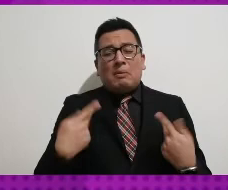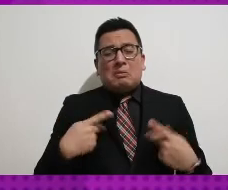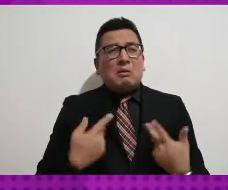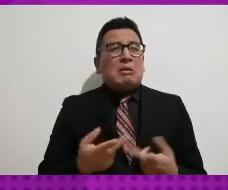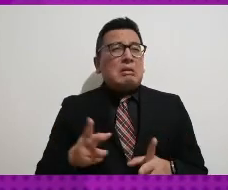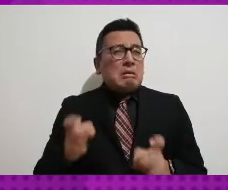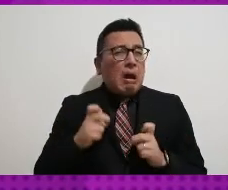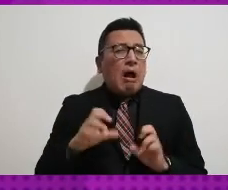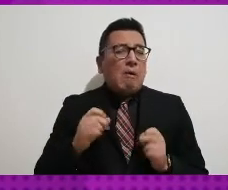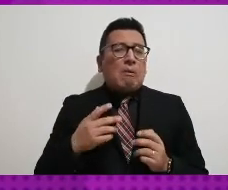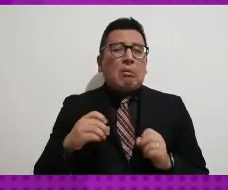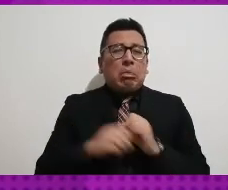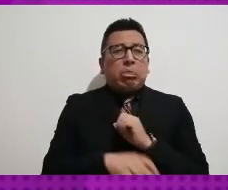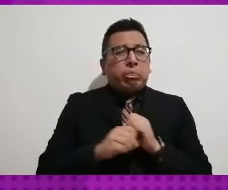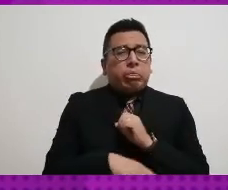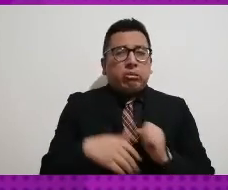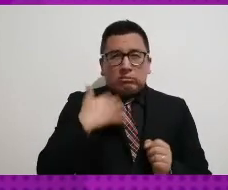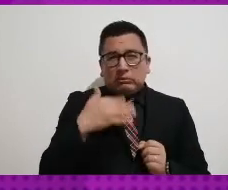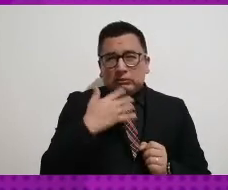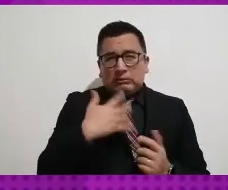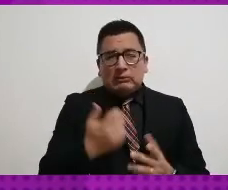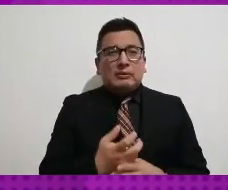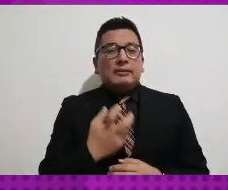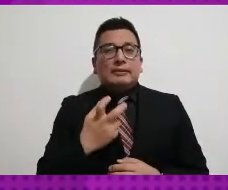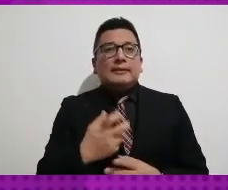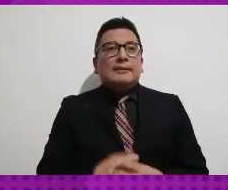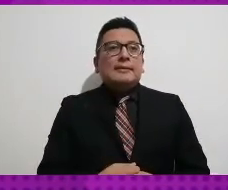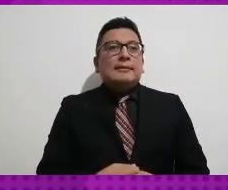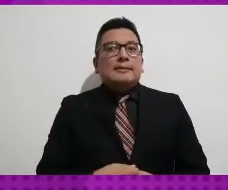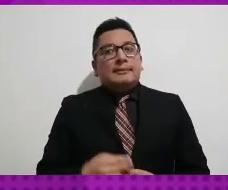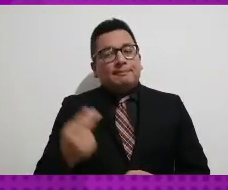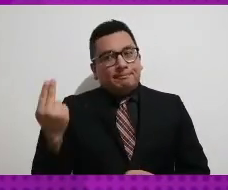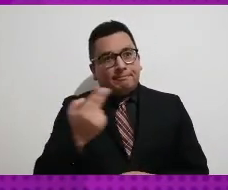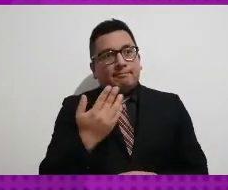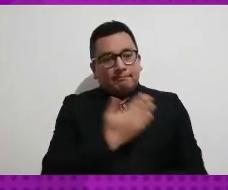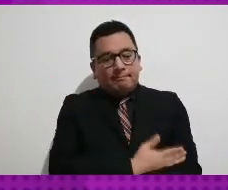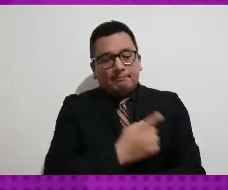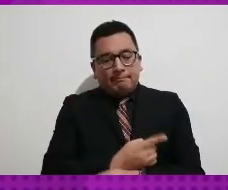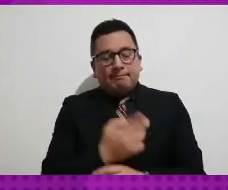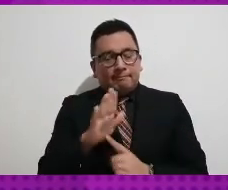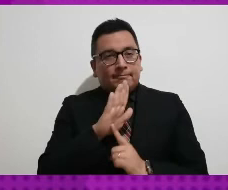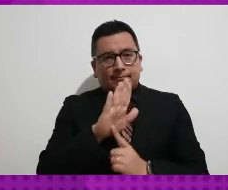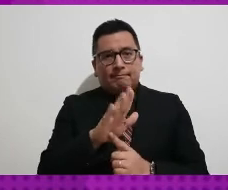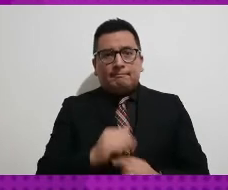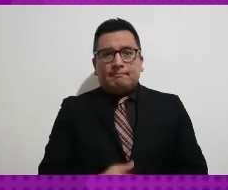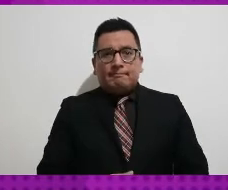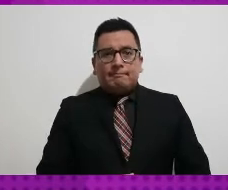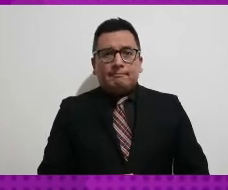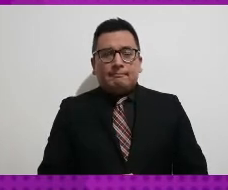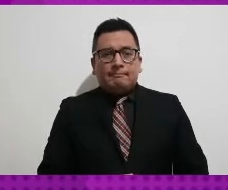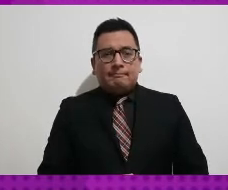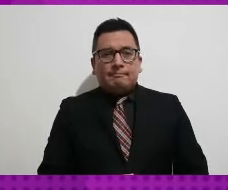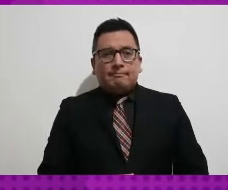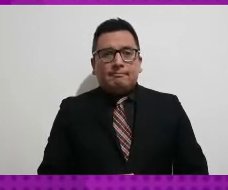corrupción, al que la transparencia siempre va a tratar de inhibir de una u otra manera.